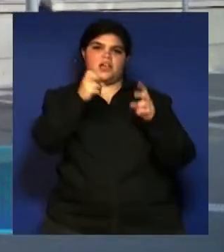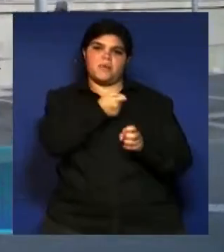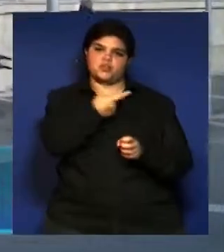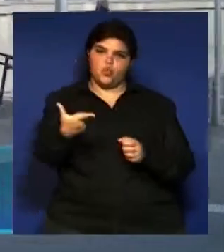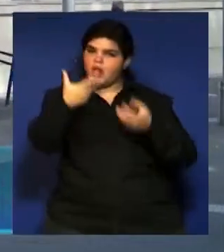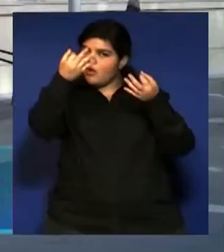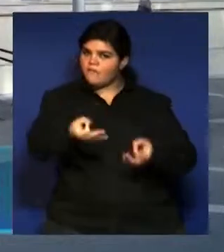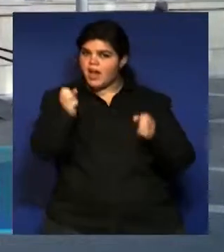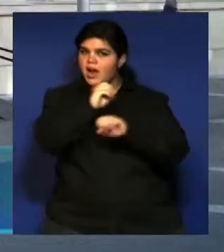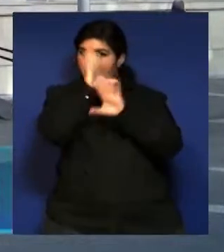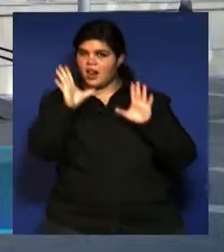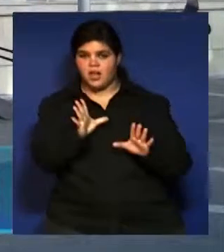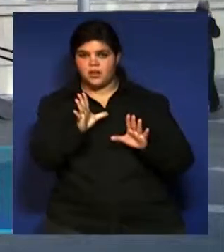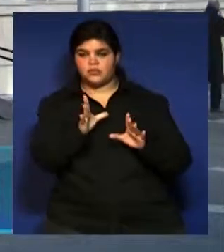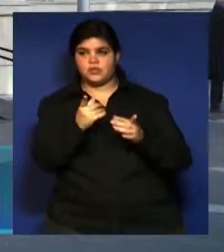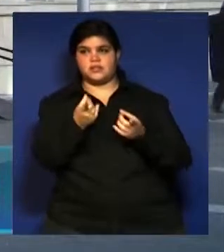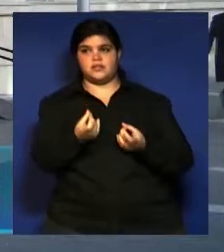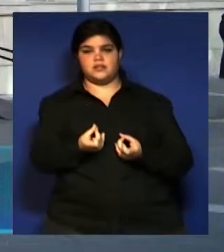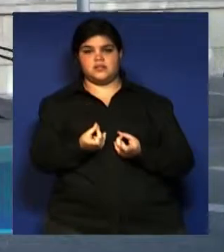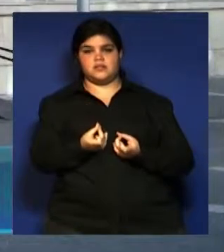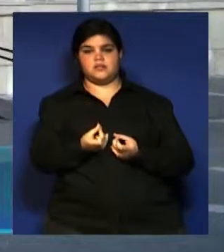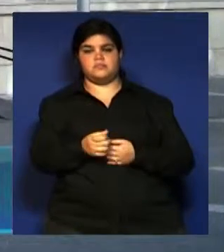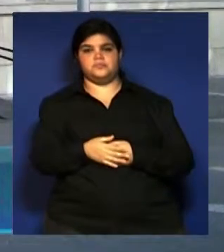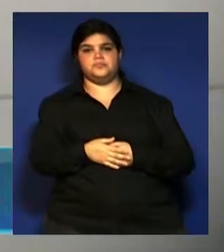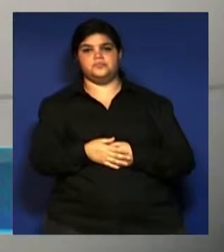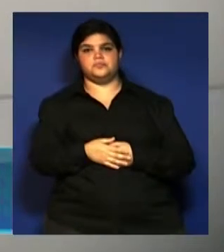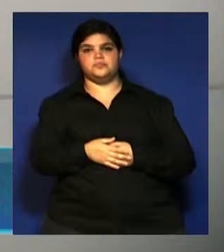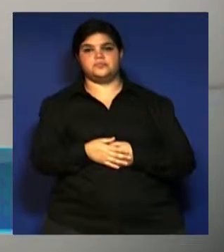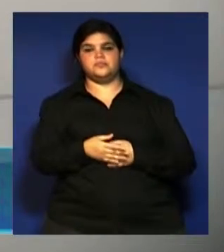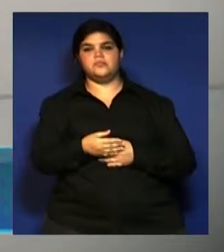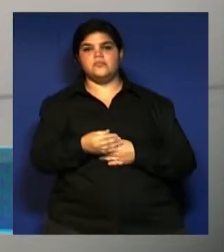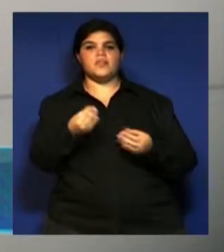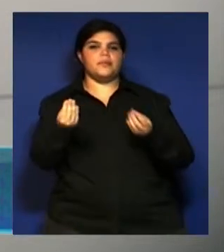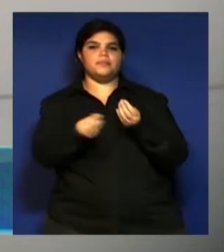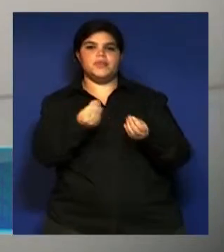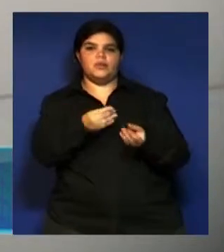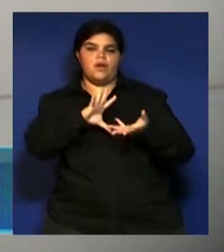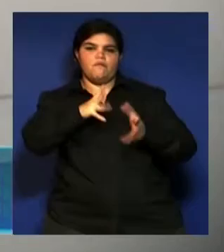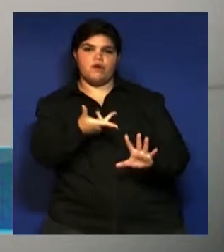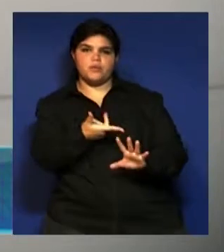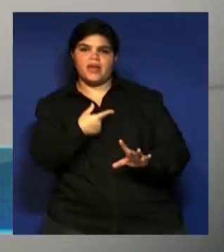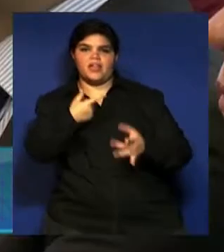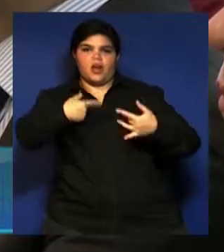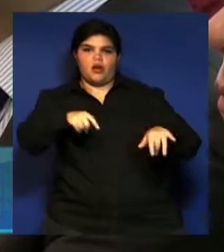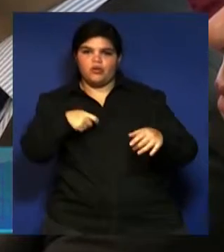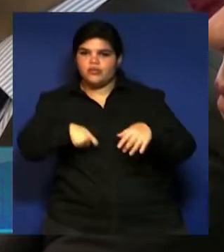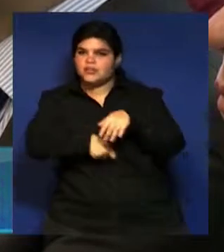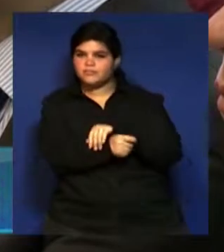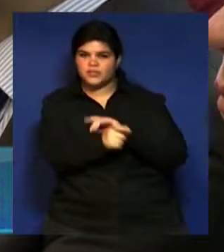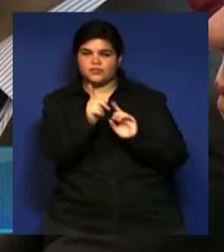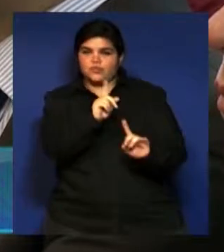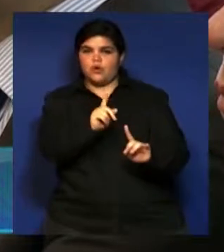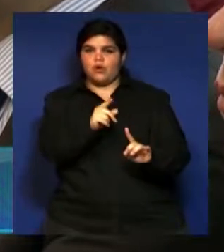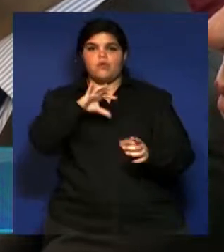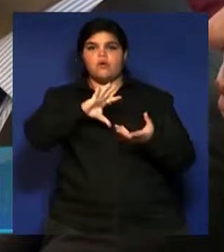justas, claras, de manera que no incentiven prácticas corruptas dependiendo del lugar de